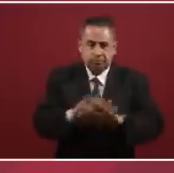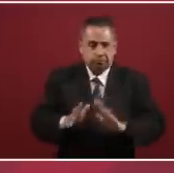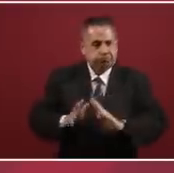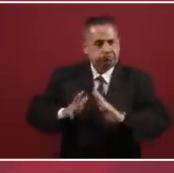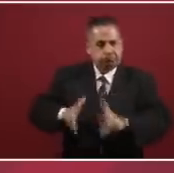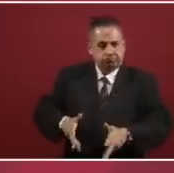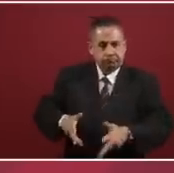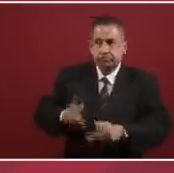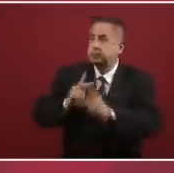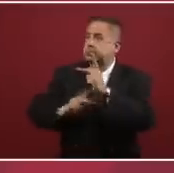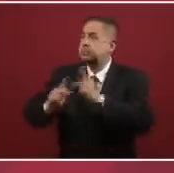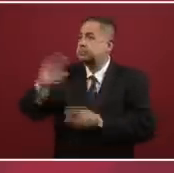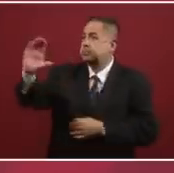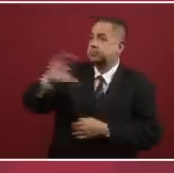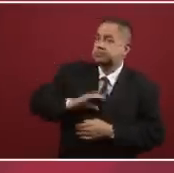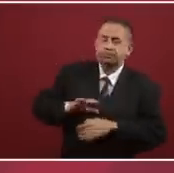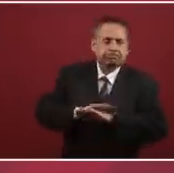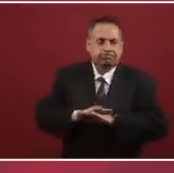endeude al país,